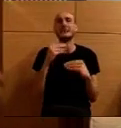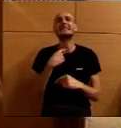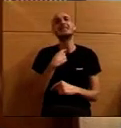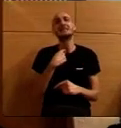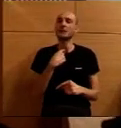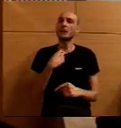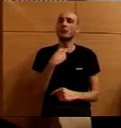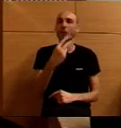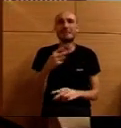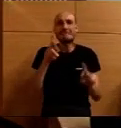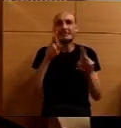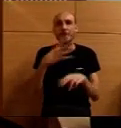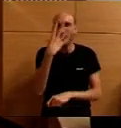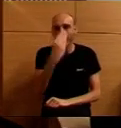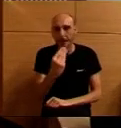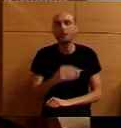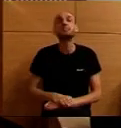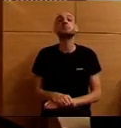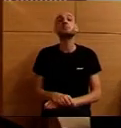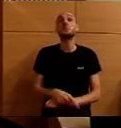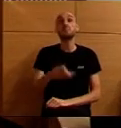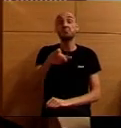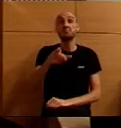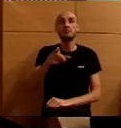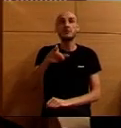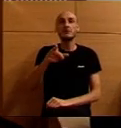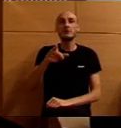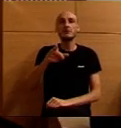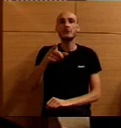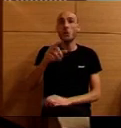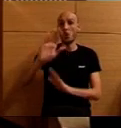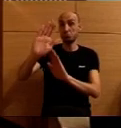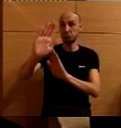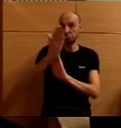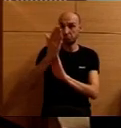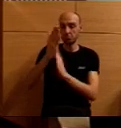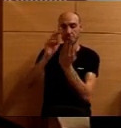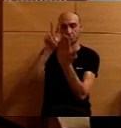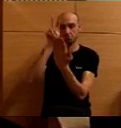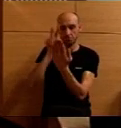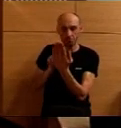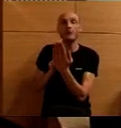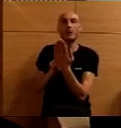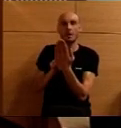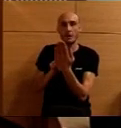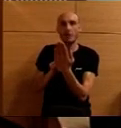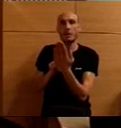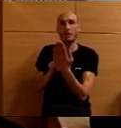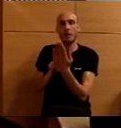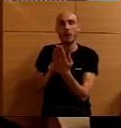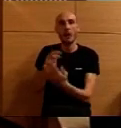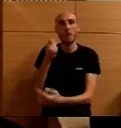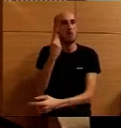bé. Mi primera reacción, señora Gil, cuando leí el primer párrafo de su